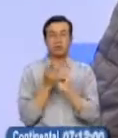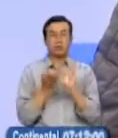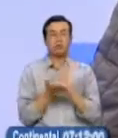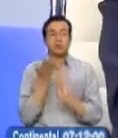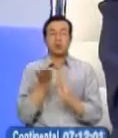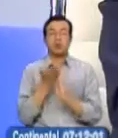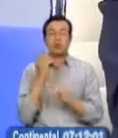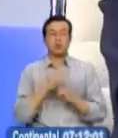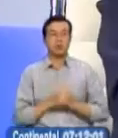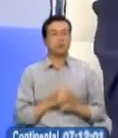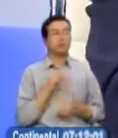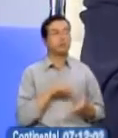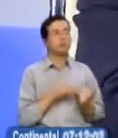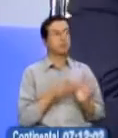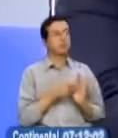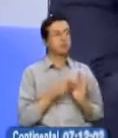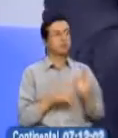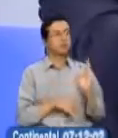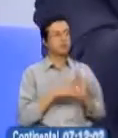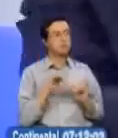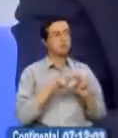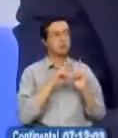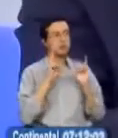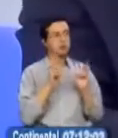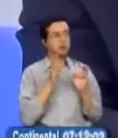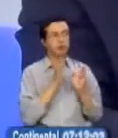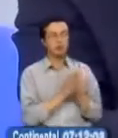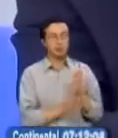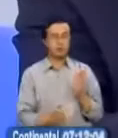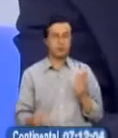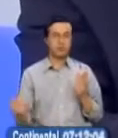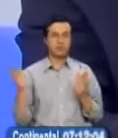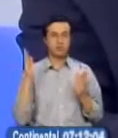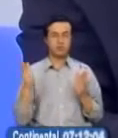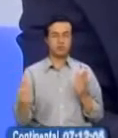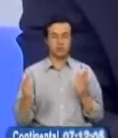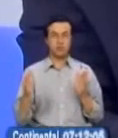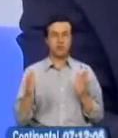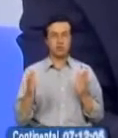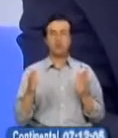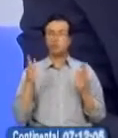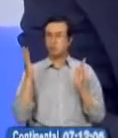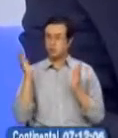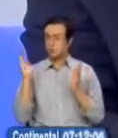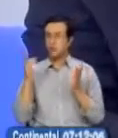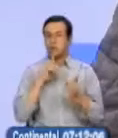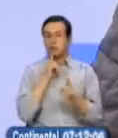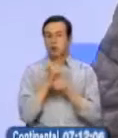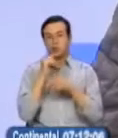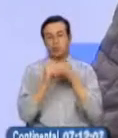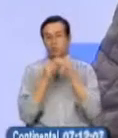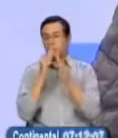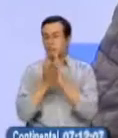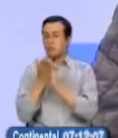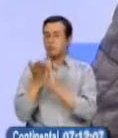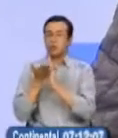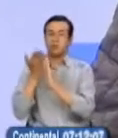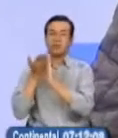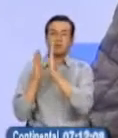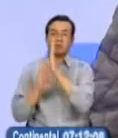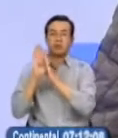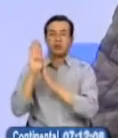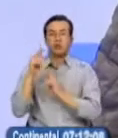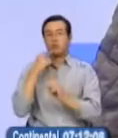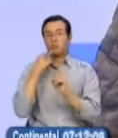entonces tiene que ver con un punto de inflexión sobre cerrar ya una brecha social. Que se está cerrando y que hay que seguir avanzando. Aquí, por ejemplo, el